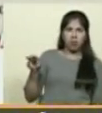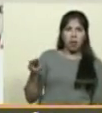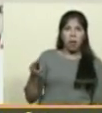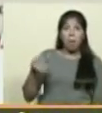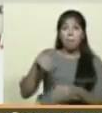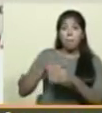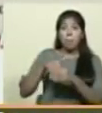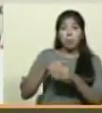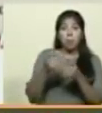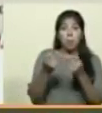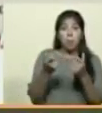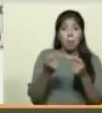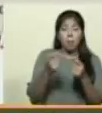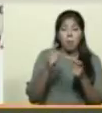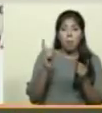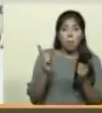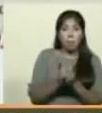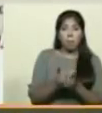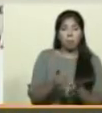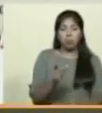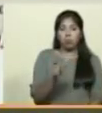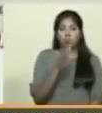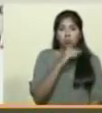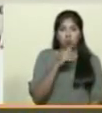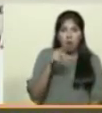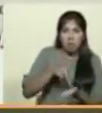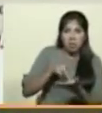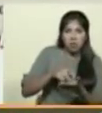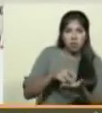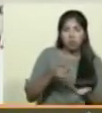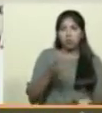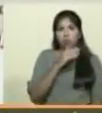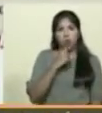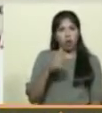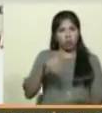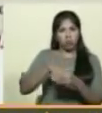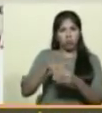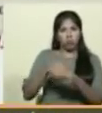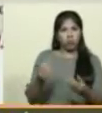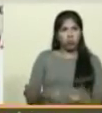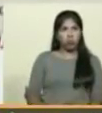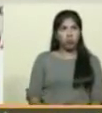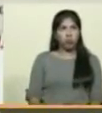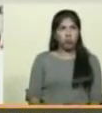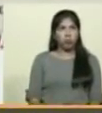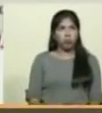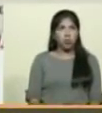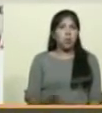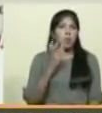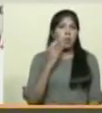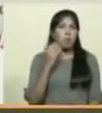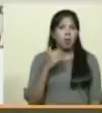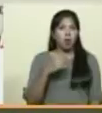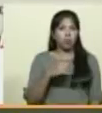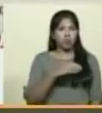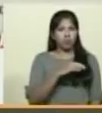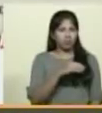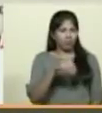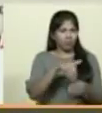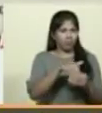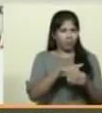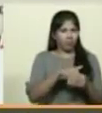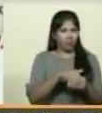gente y cada vez hay más exclusión en el registro electoral por causa del color de la piel y de la